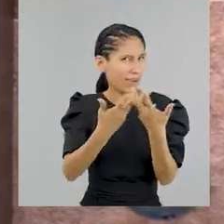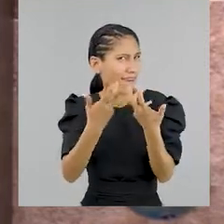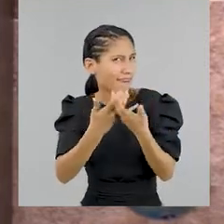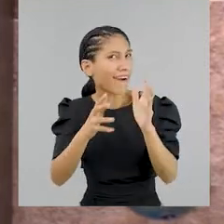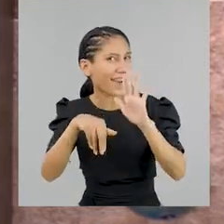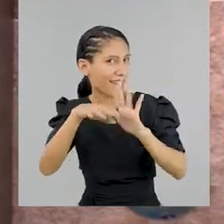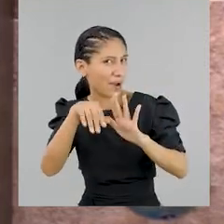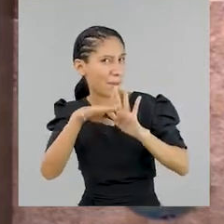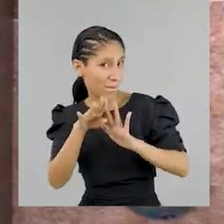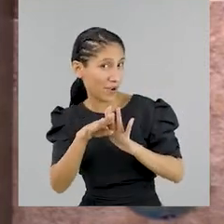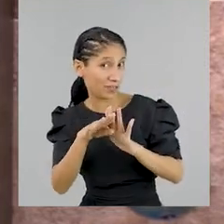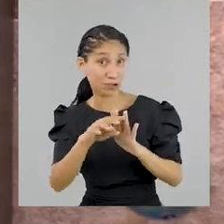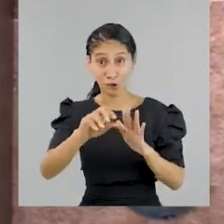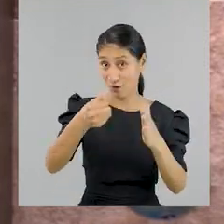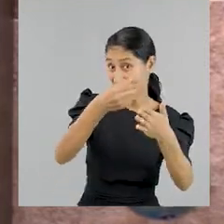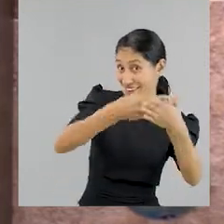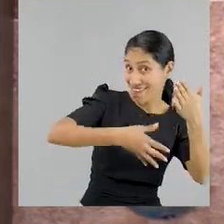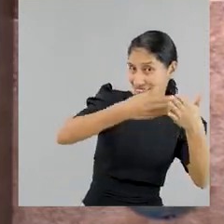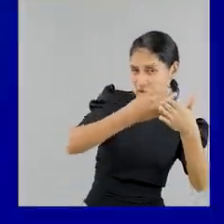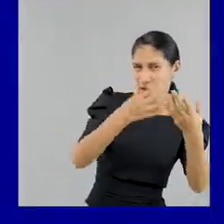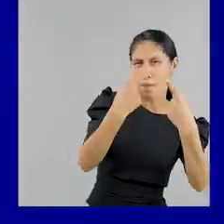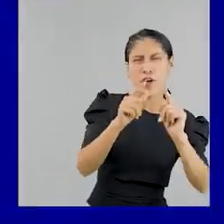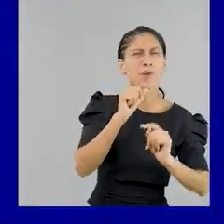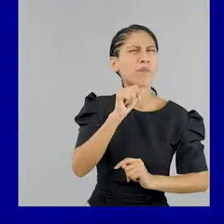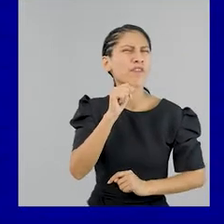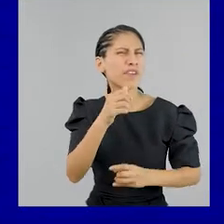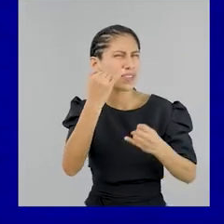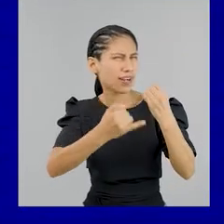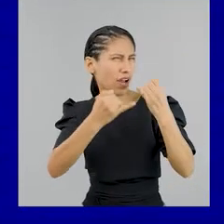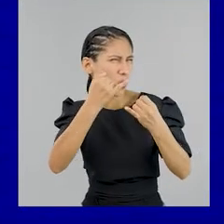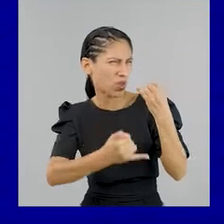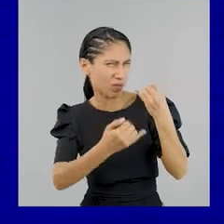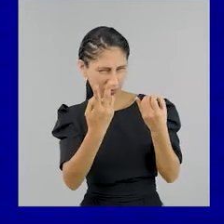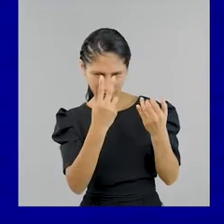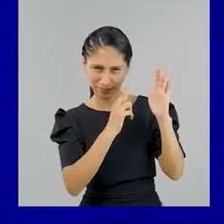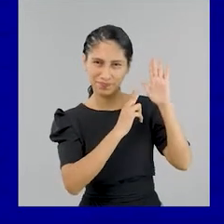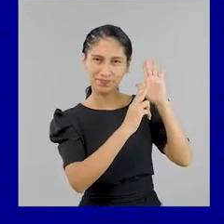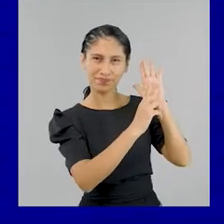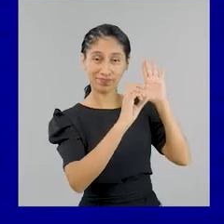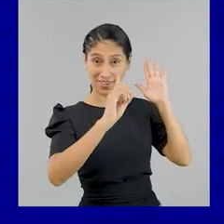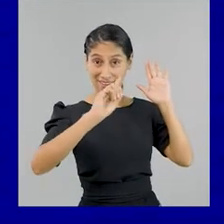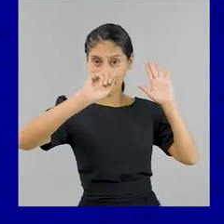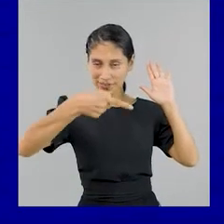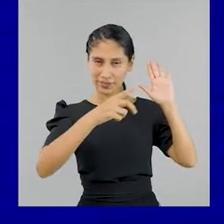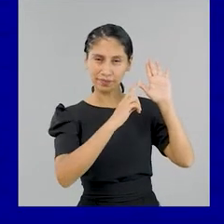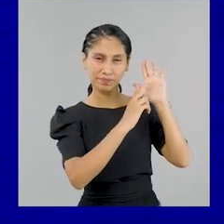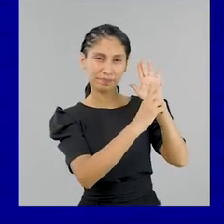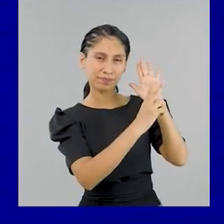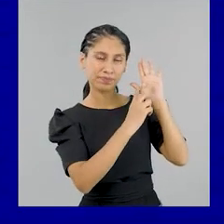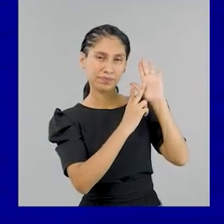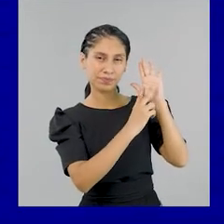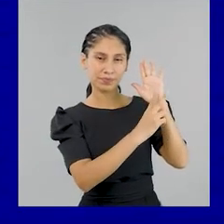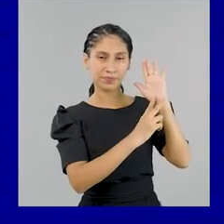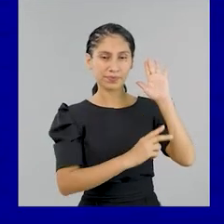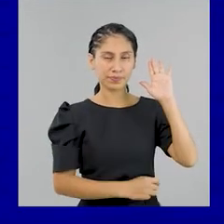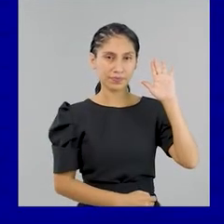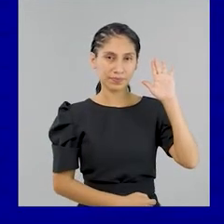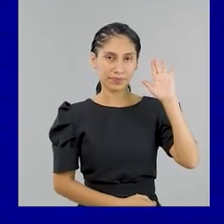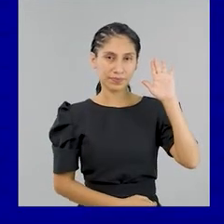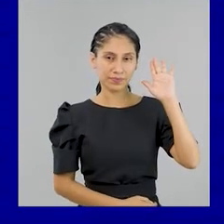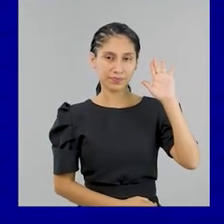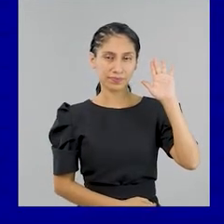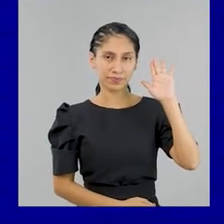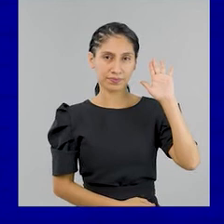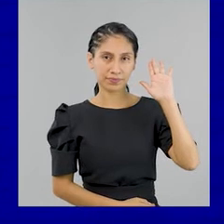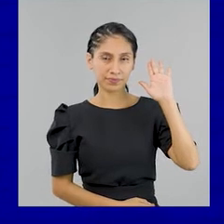coherente con las propuestas del texto, pero me falta la última alternativa. D. Presentar un caso resaltante en